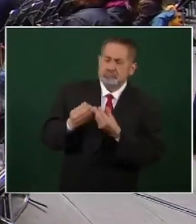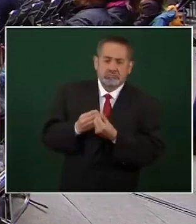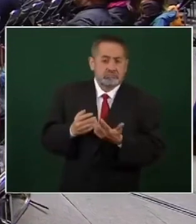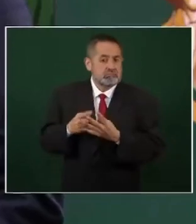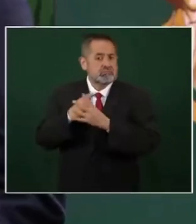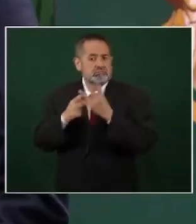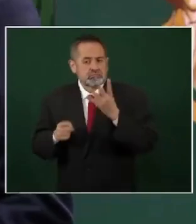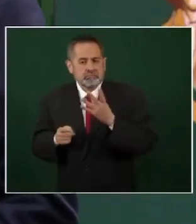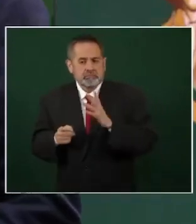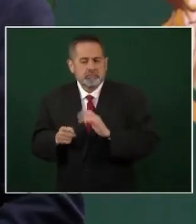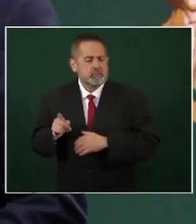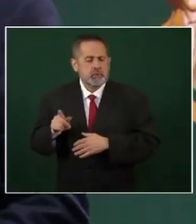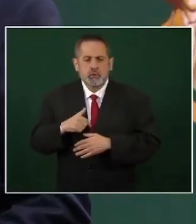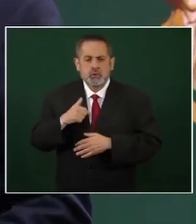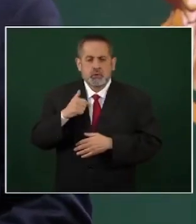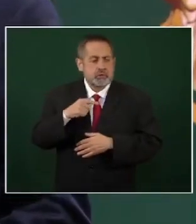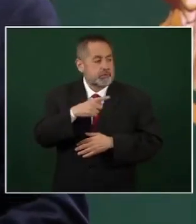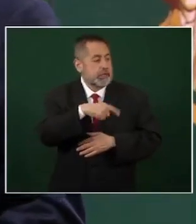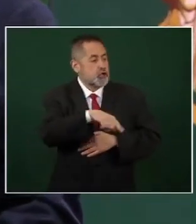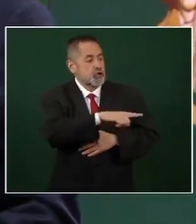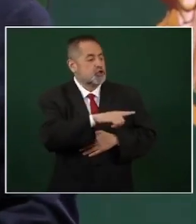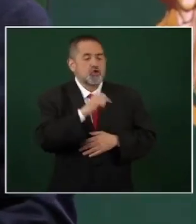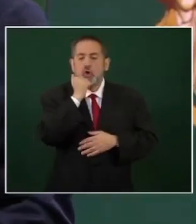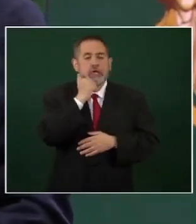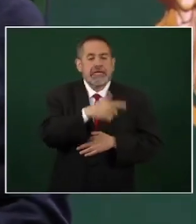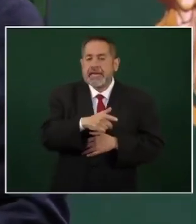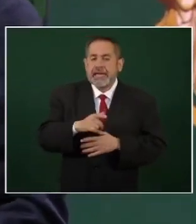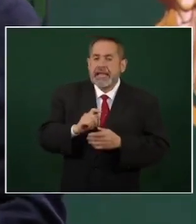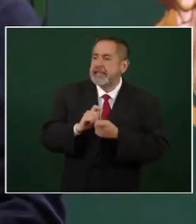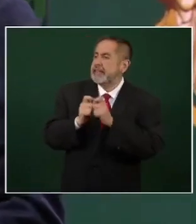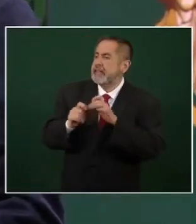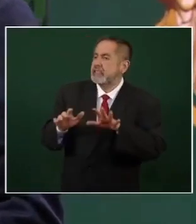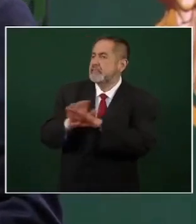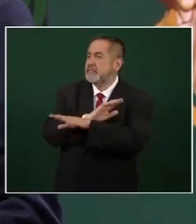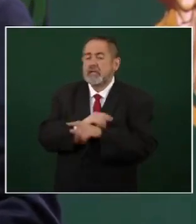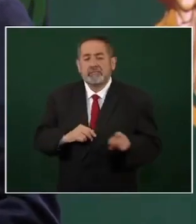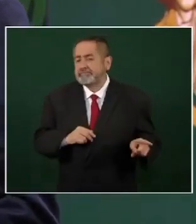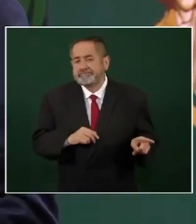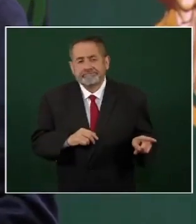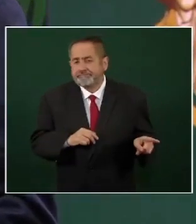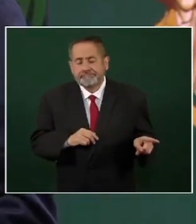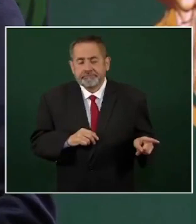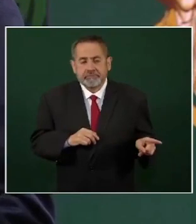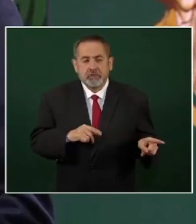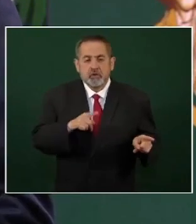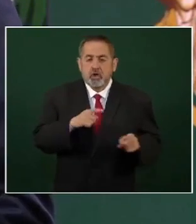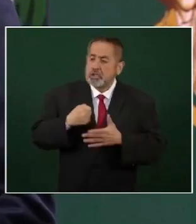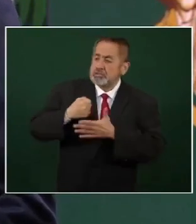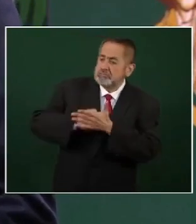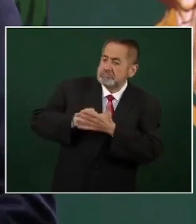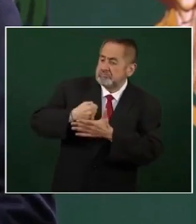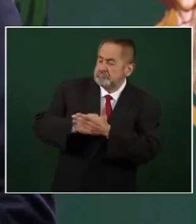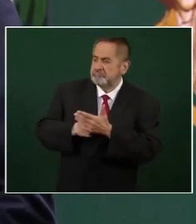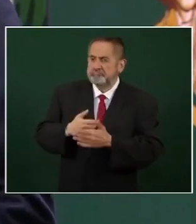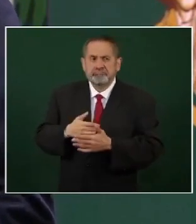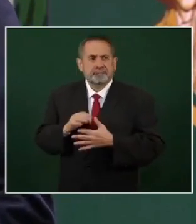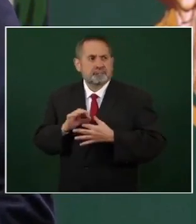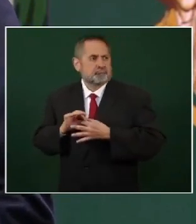Ellos no quieren la transformación, no luchan por el